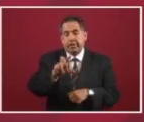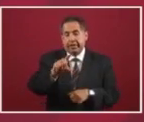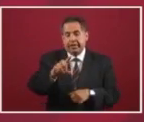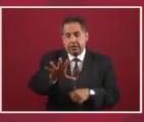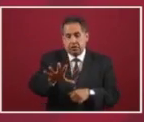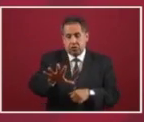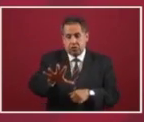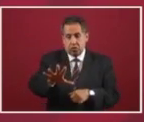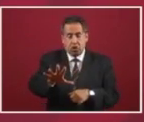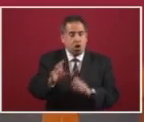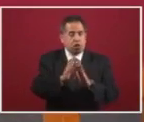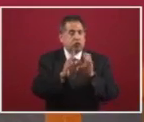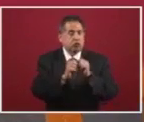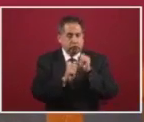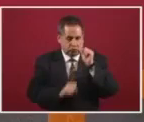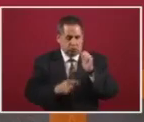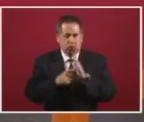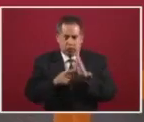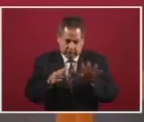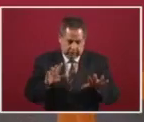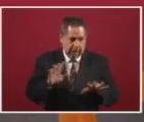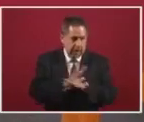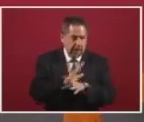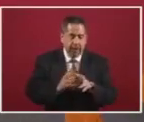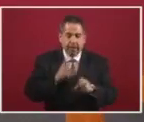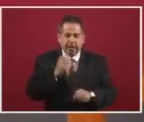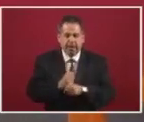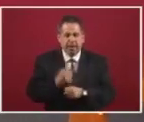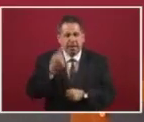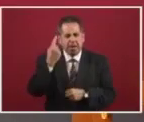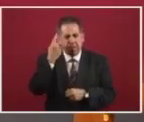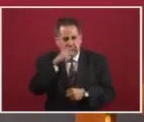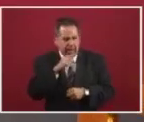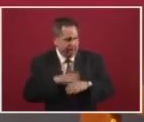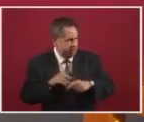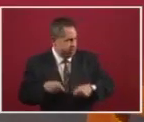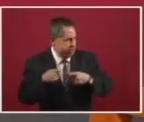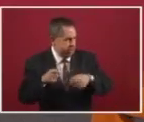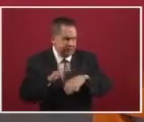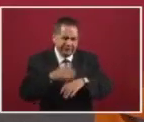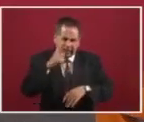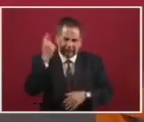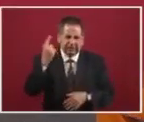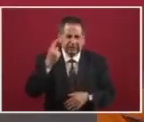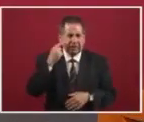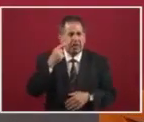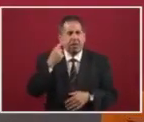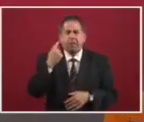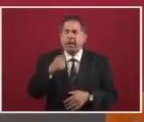35 de la Constitución para facilitar la celebración